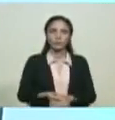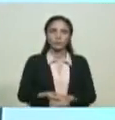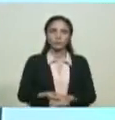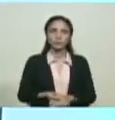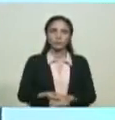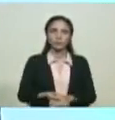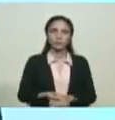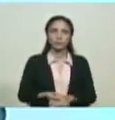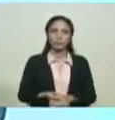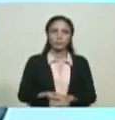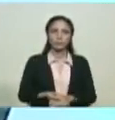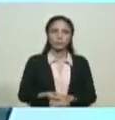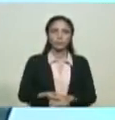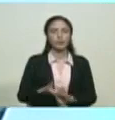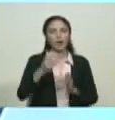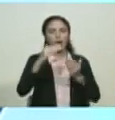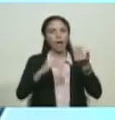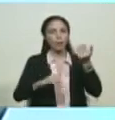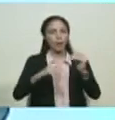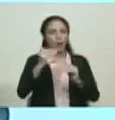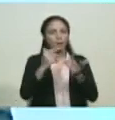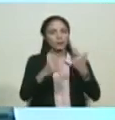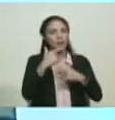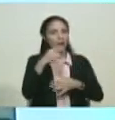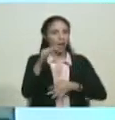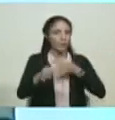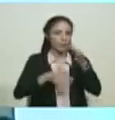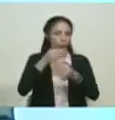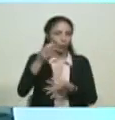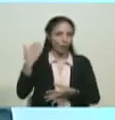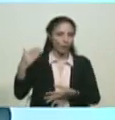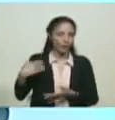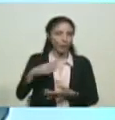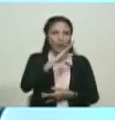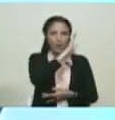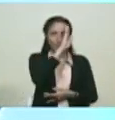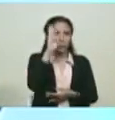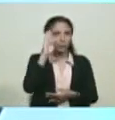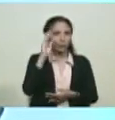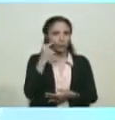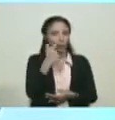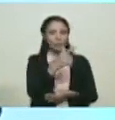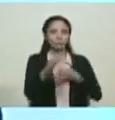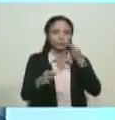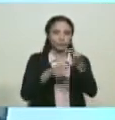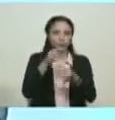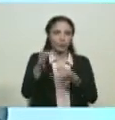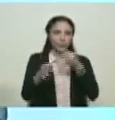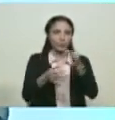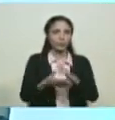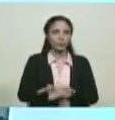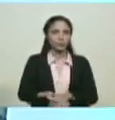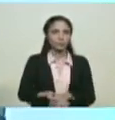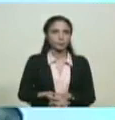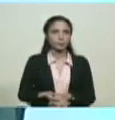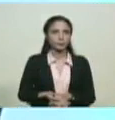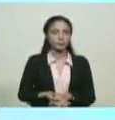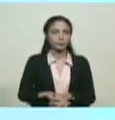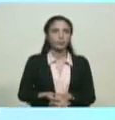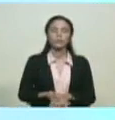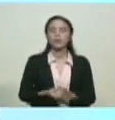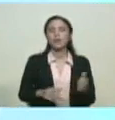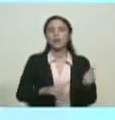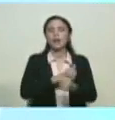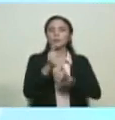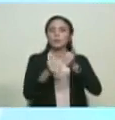da como balance el compañero diosdado cabello primer secretario del partido socialista unido primer vicepresidente del partido